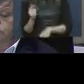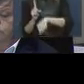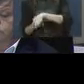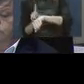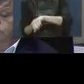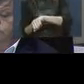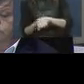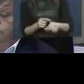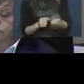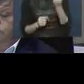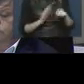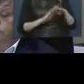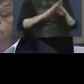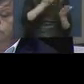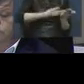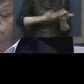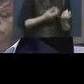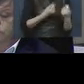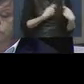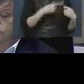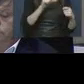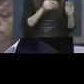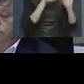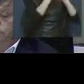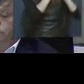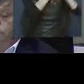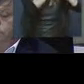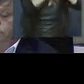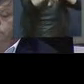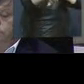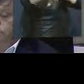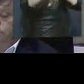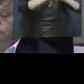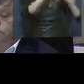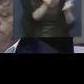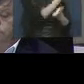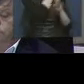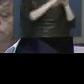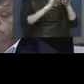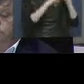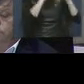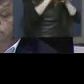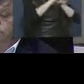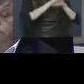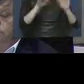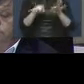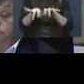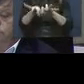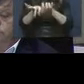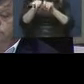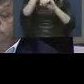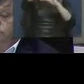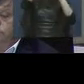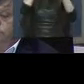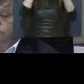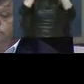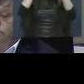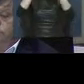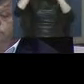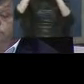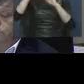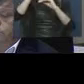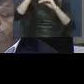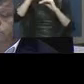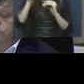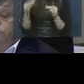en ahorro de recursos, en almacenamiento de papel, que va a ser ya cosa del pasado. son innumerables las ventajas que tiene para